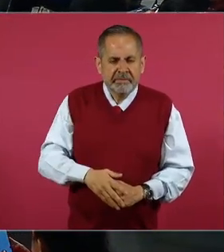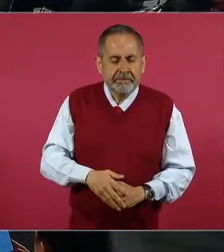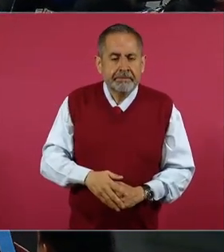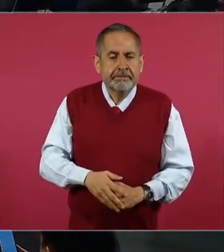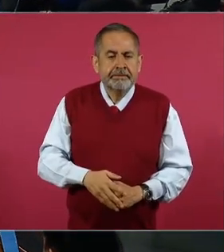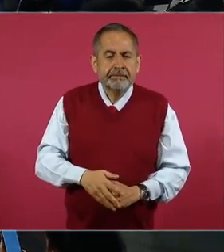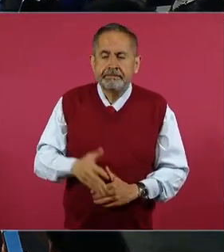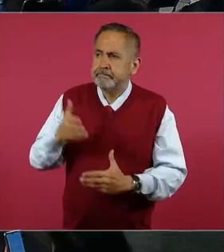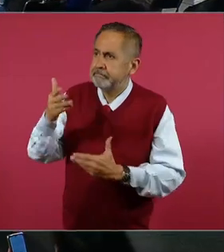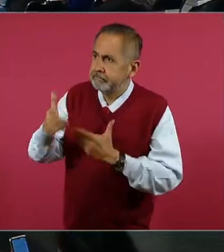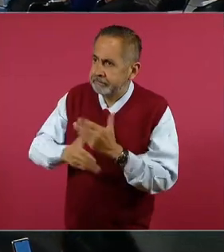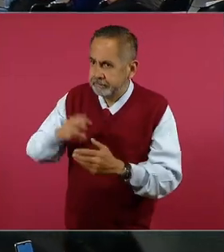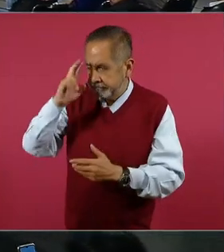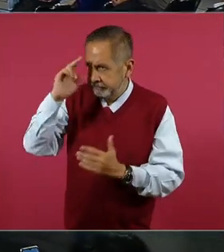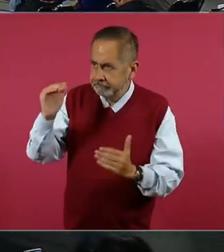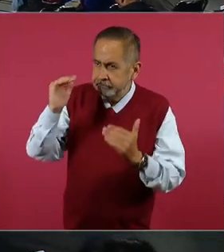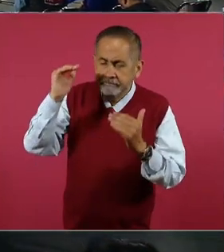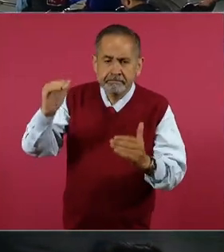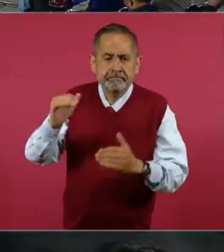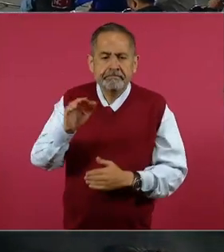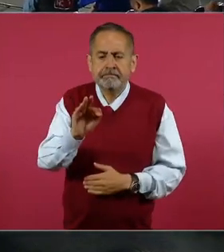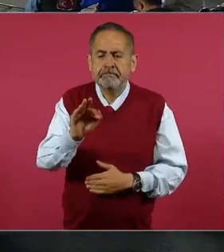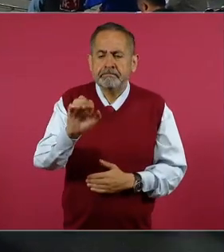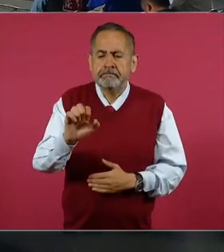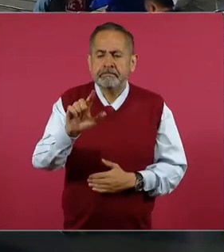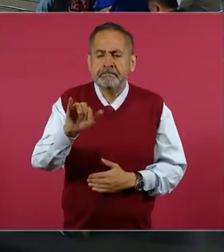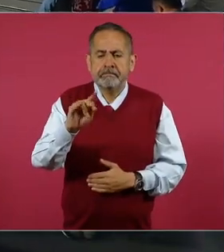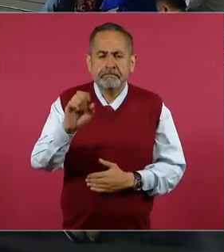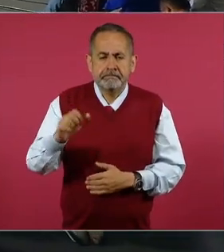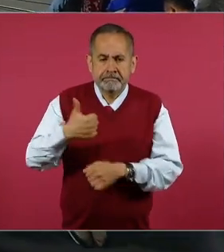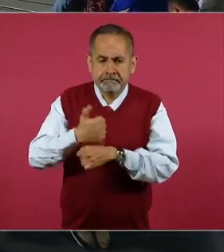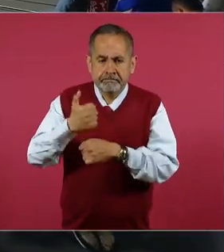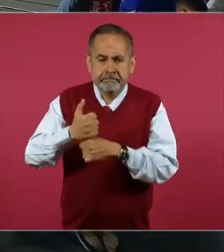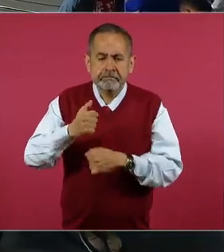Felipe VI, Rey de España.